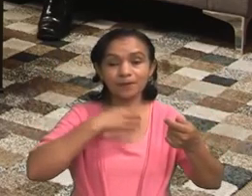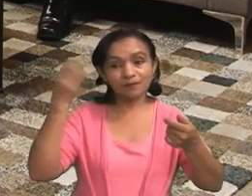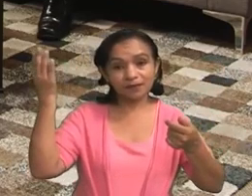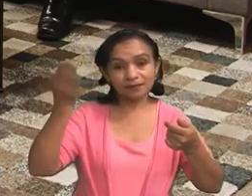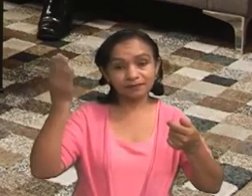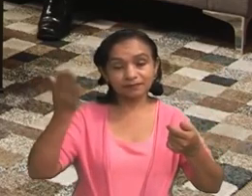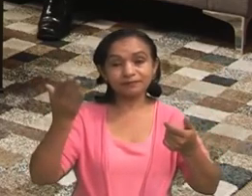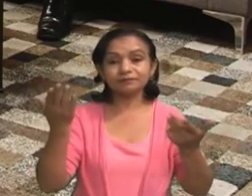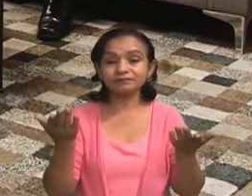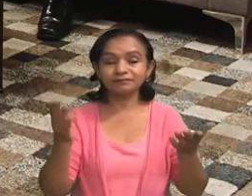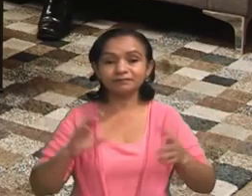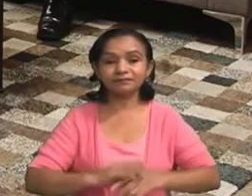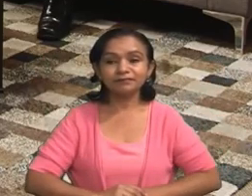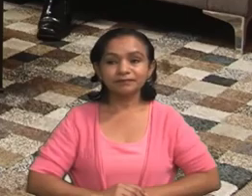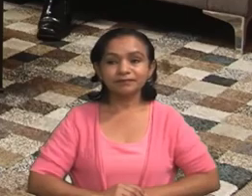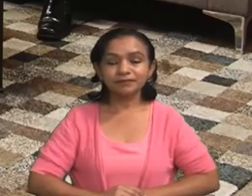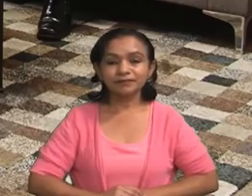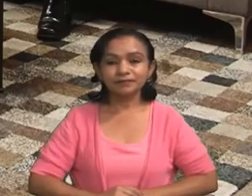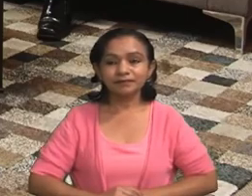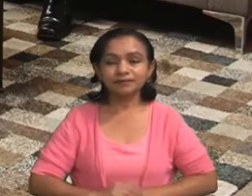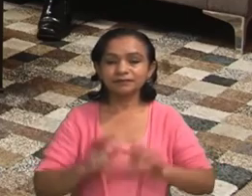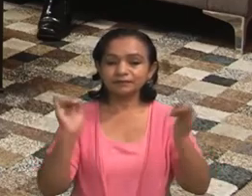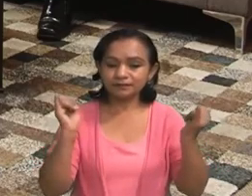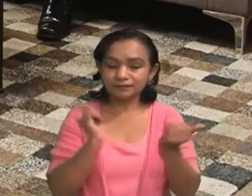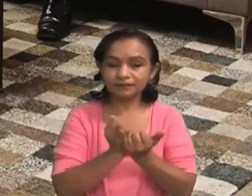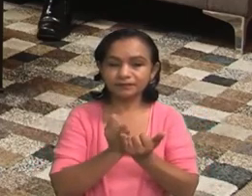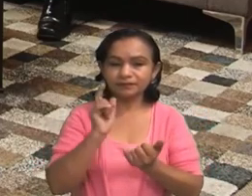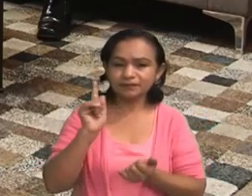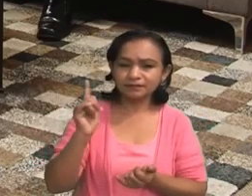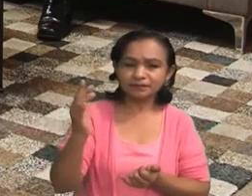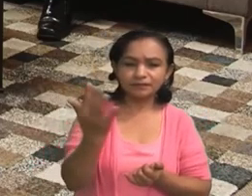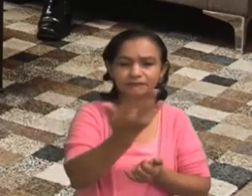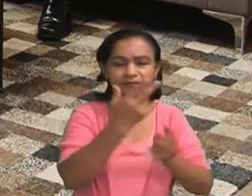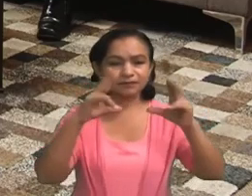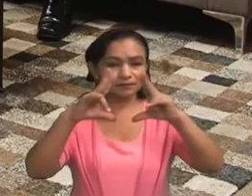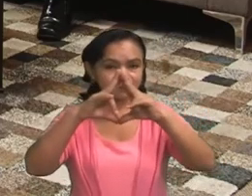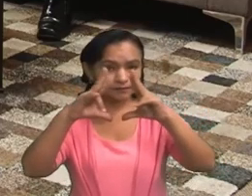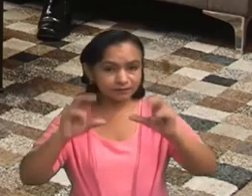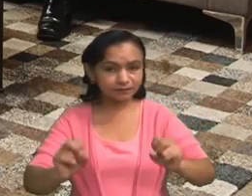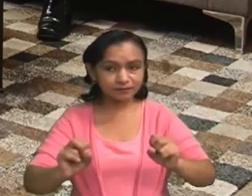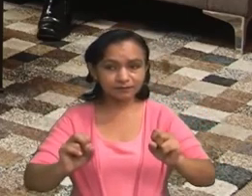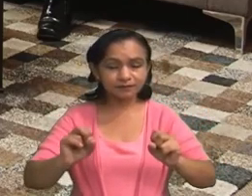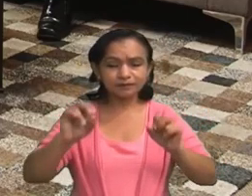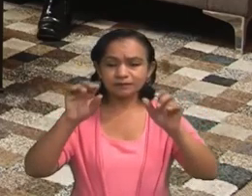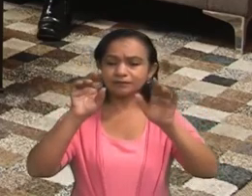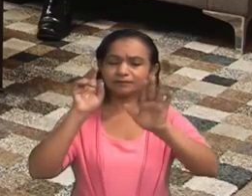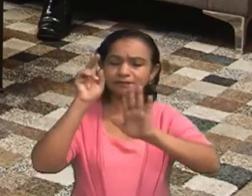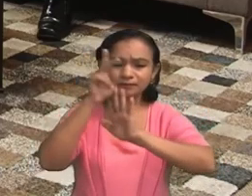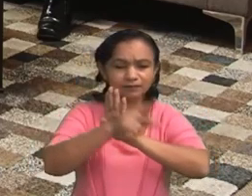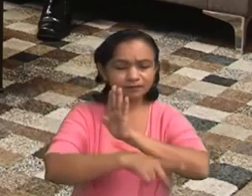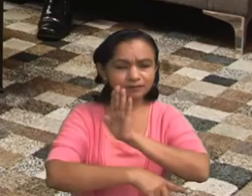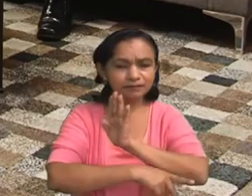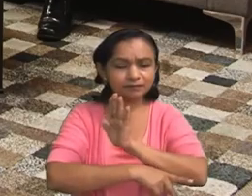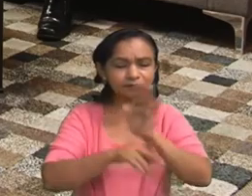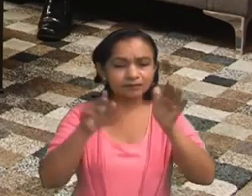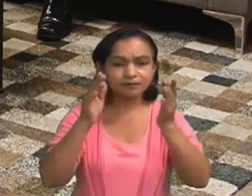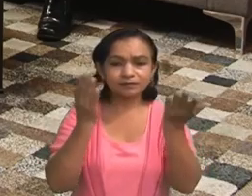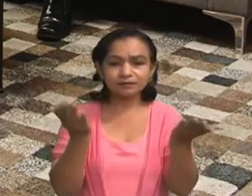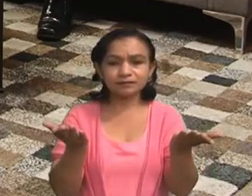con sus plenarias. También para toda Nicaragua y para el resto del mundo, a través